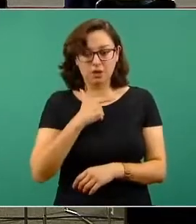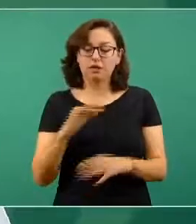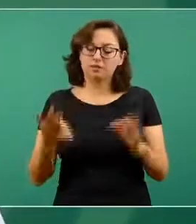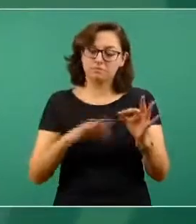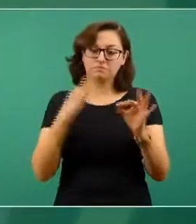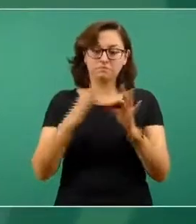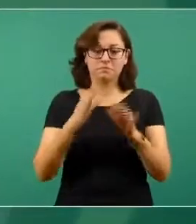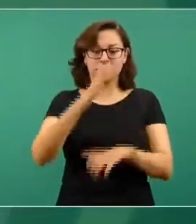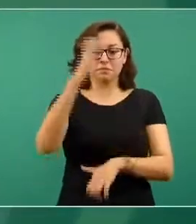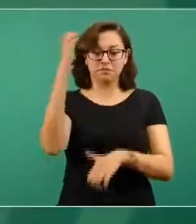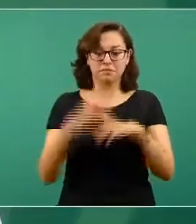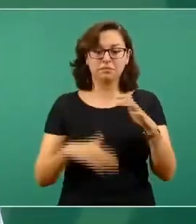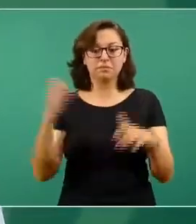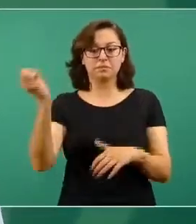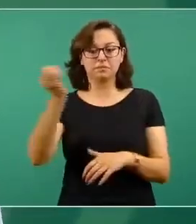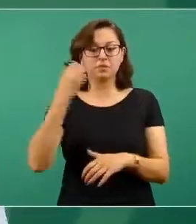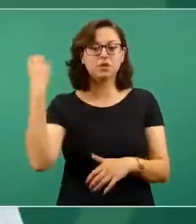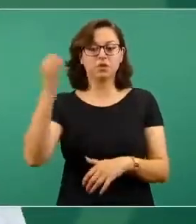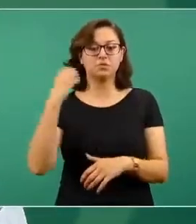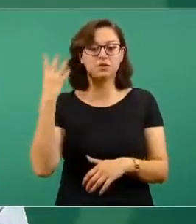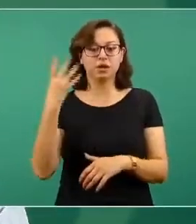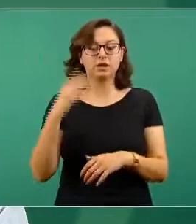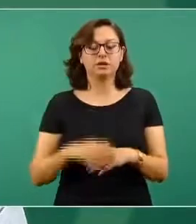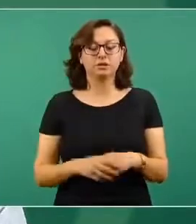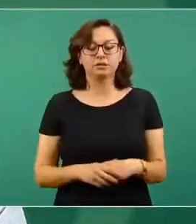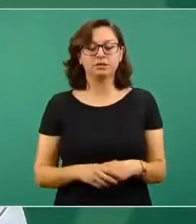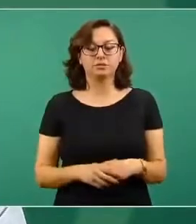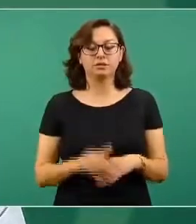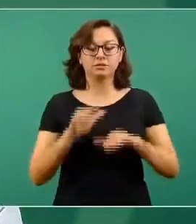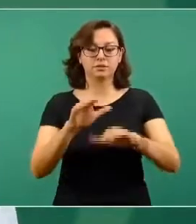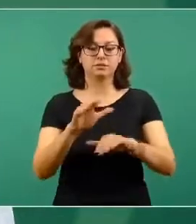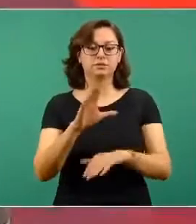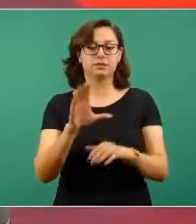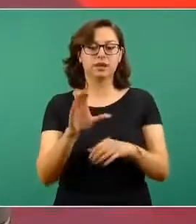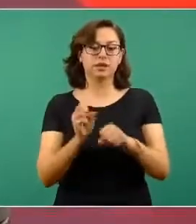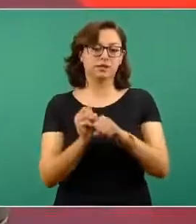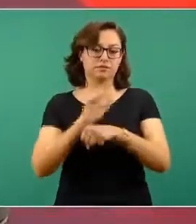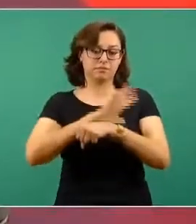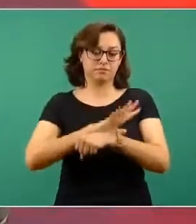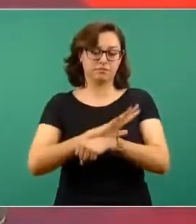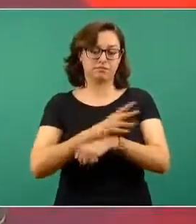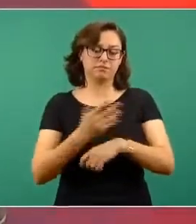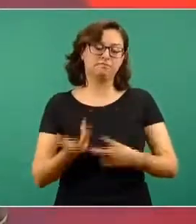por concluida la conferencia sobre